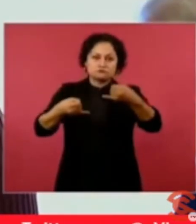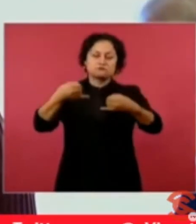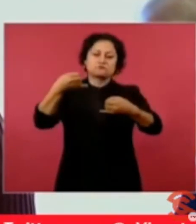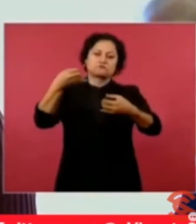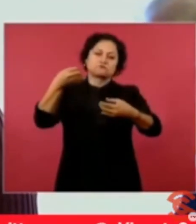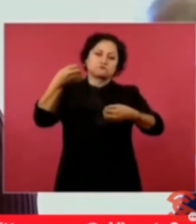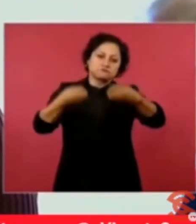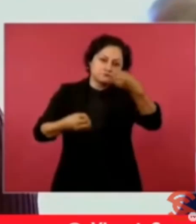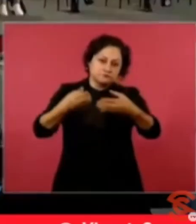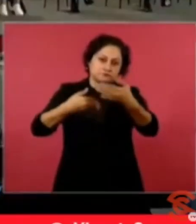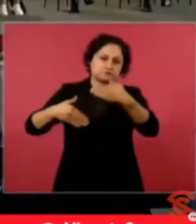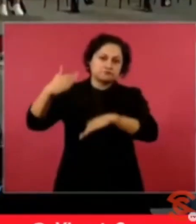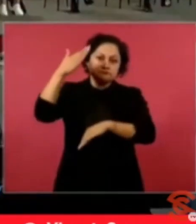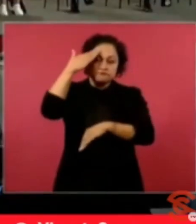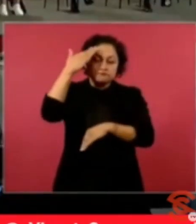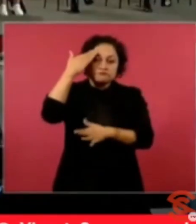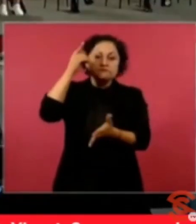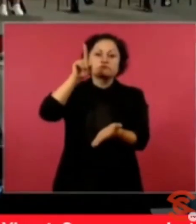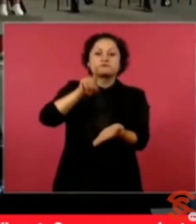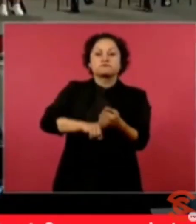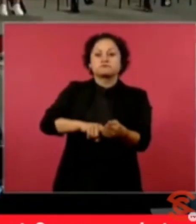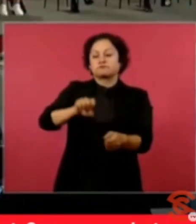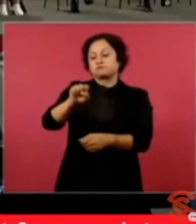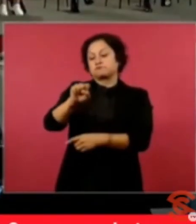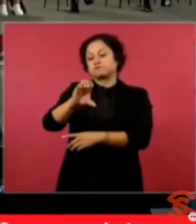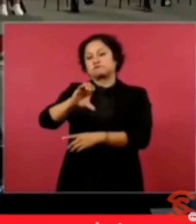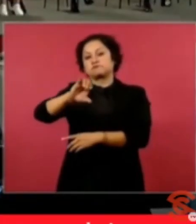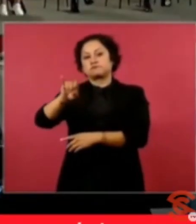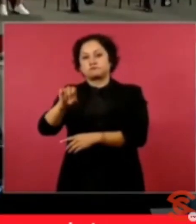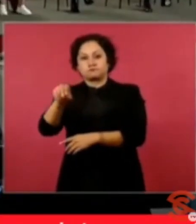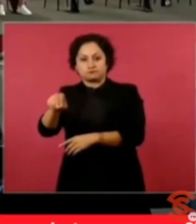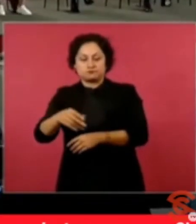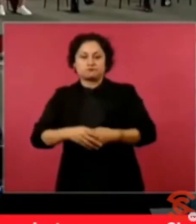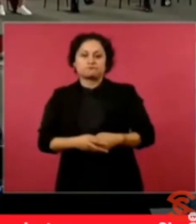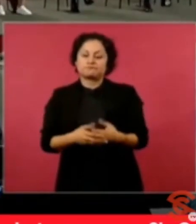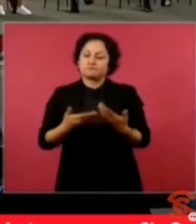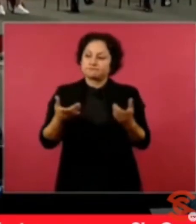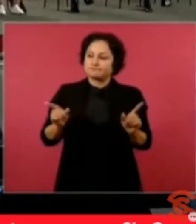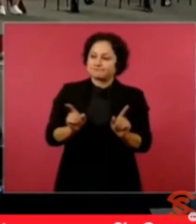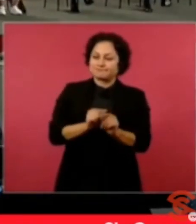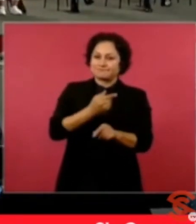de la Suprema Corte de Justicia de la Nación. Es cuanto, señor presidente. Muchas gracias.